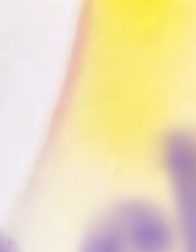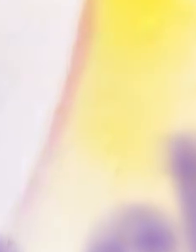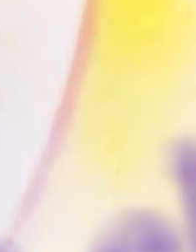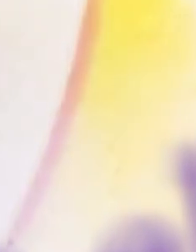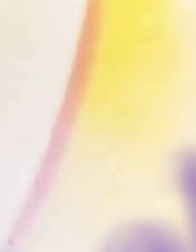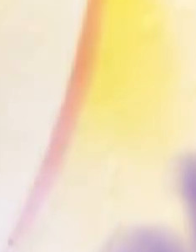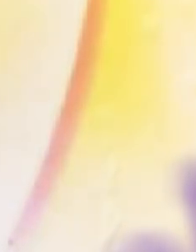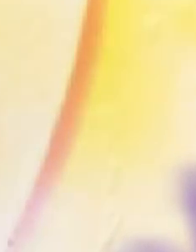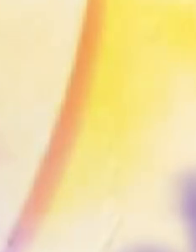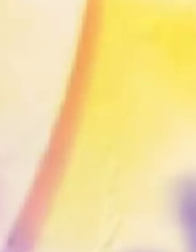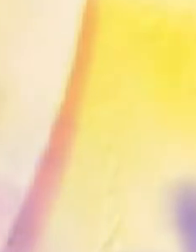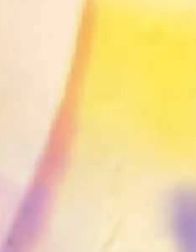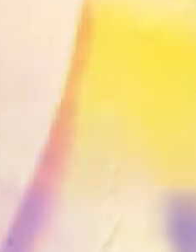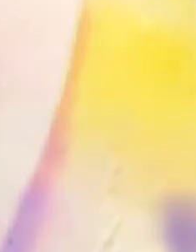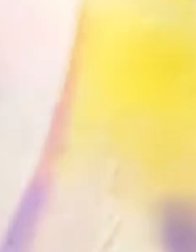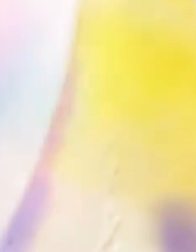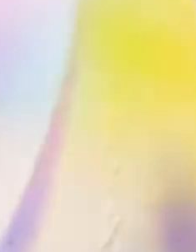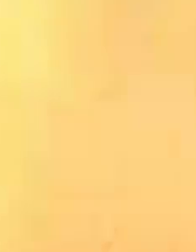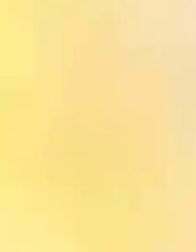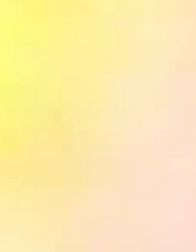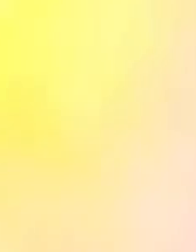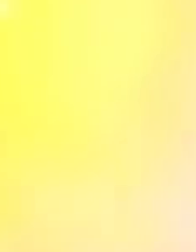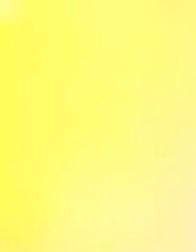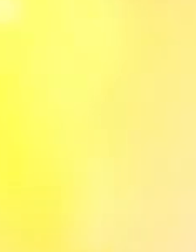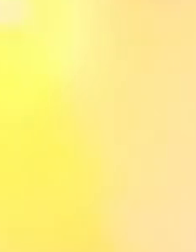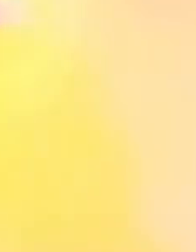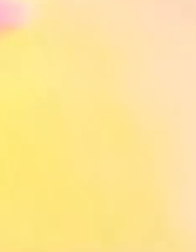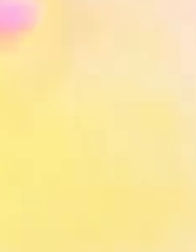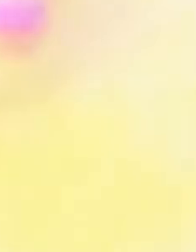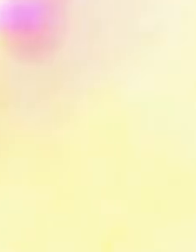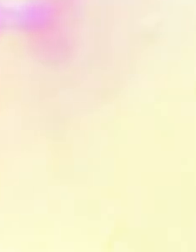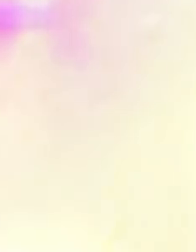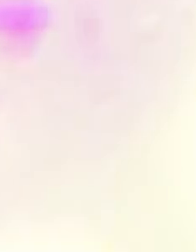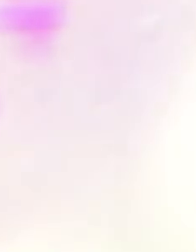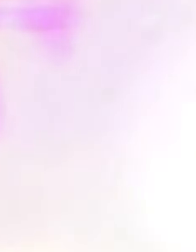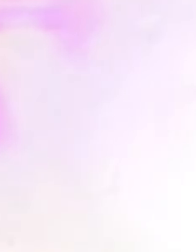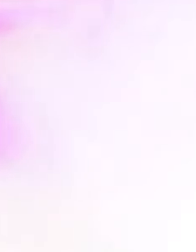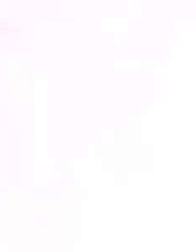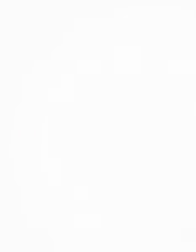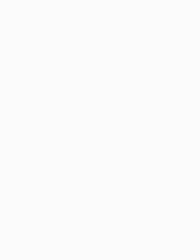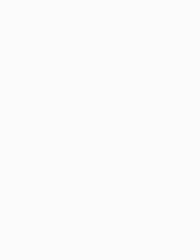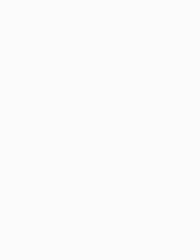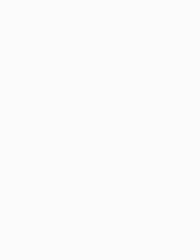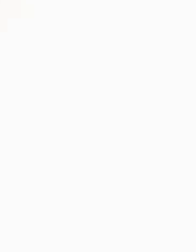de participar de la celebración de la misa, Canal Orbe 21 presenta